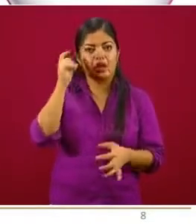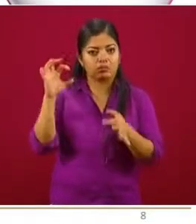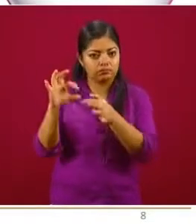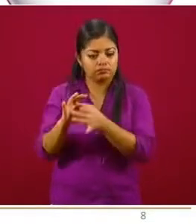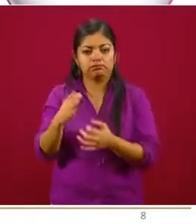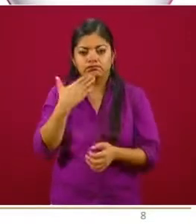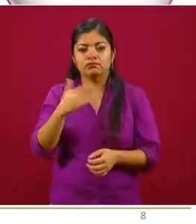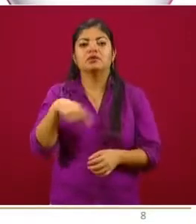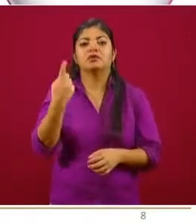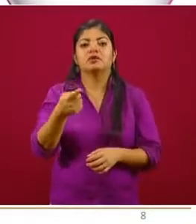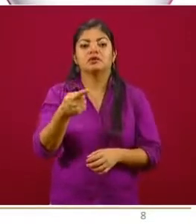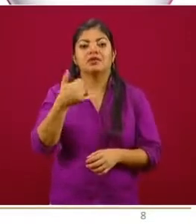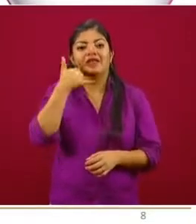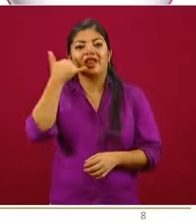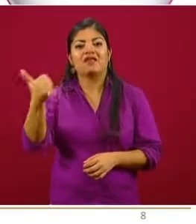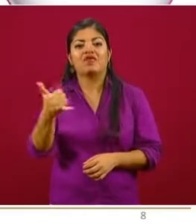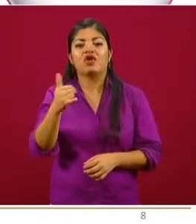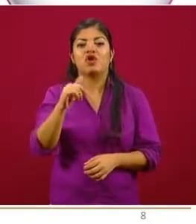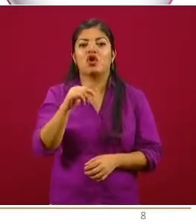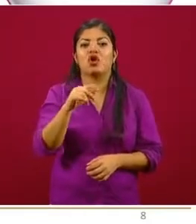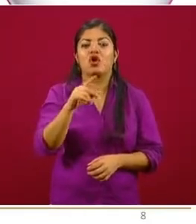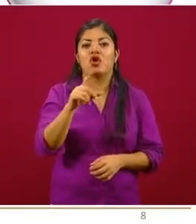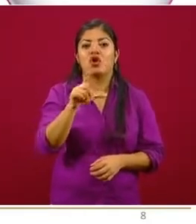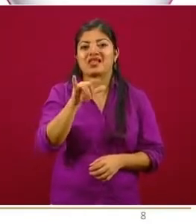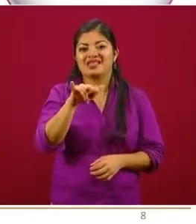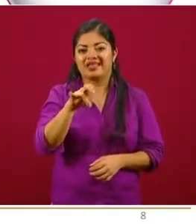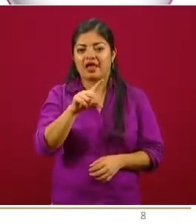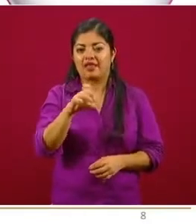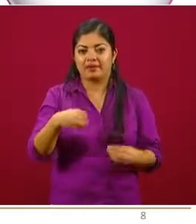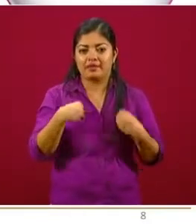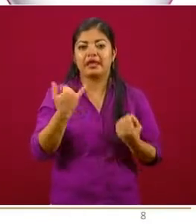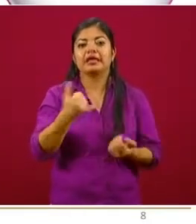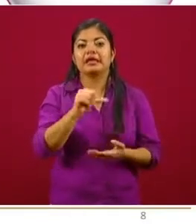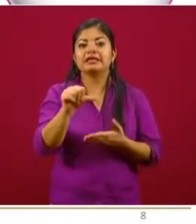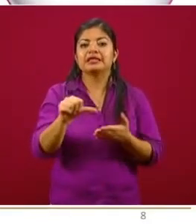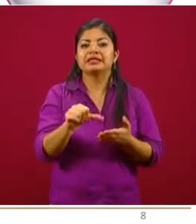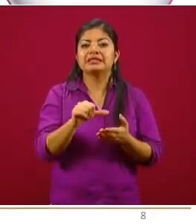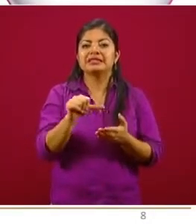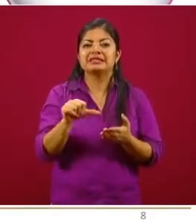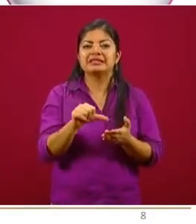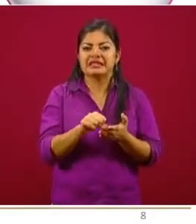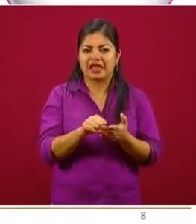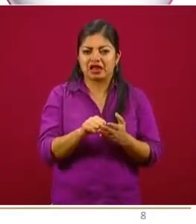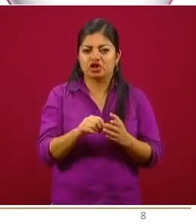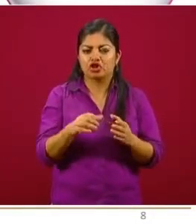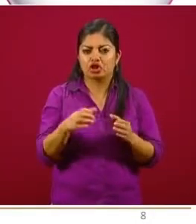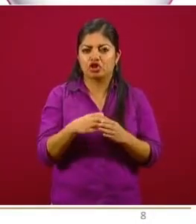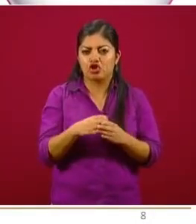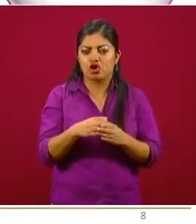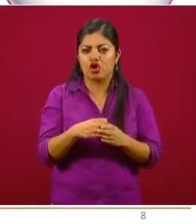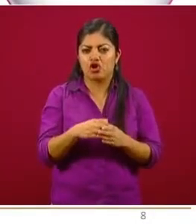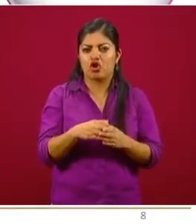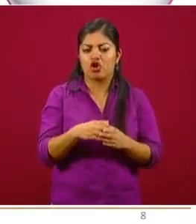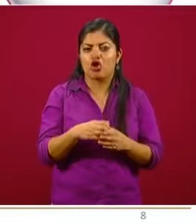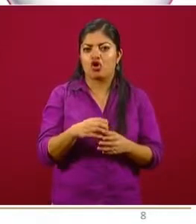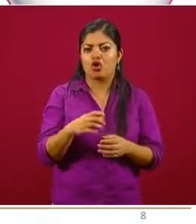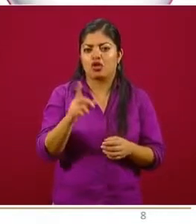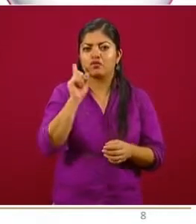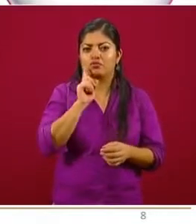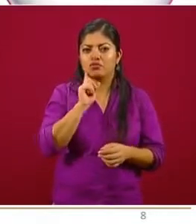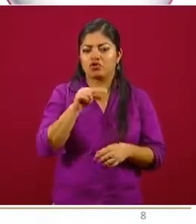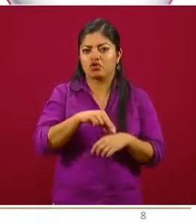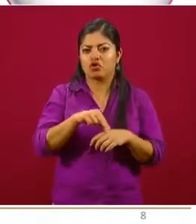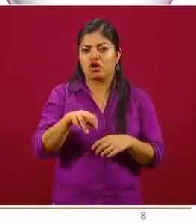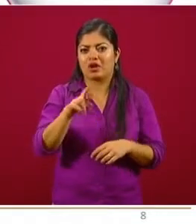estrechamente, y con el Centro de Equidad de Género y Salud Reproductiva, donde está la doctora Berdichevsky, que